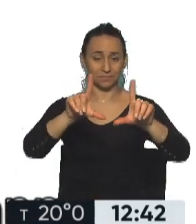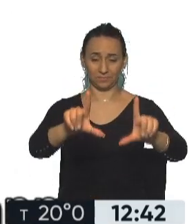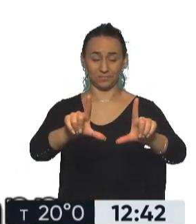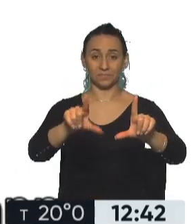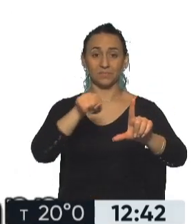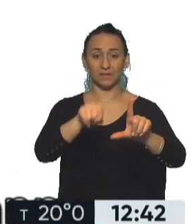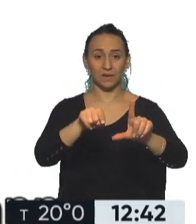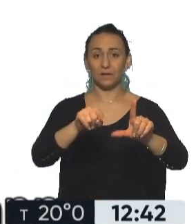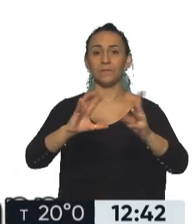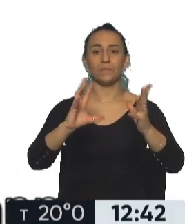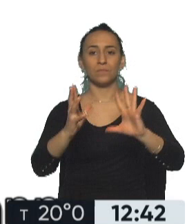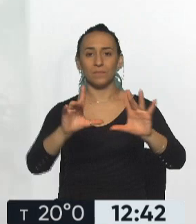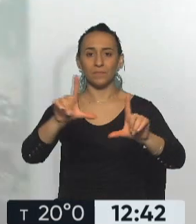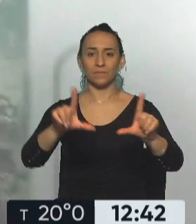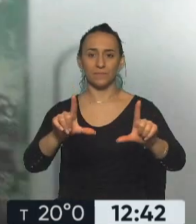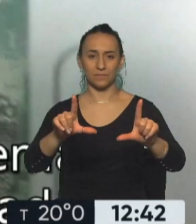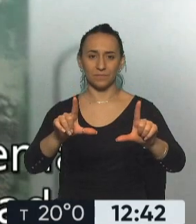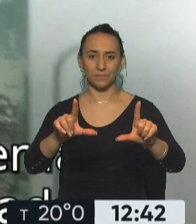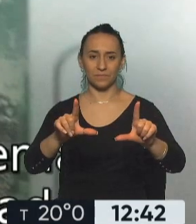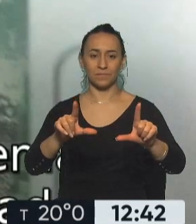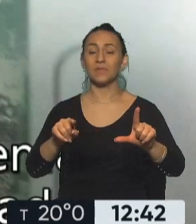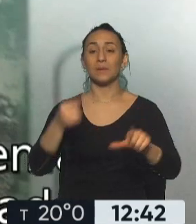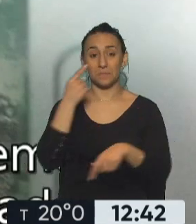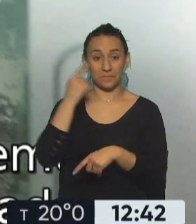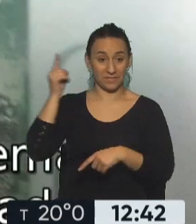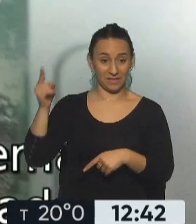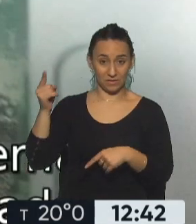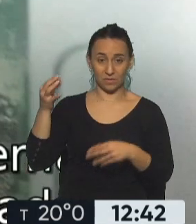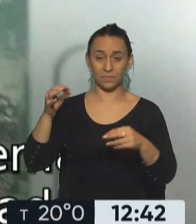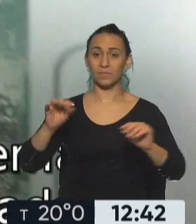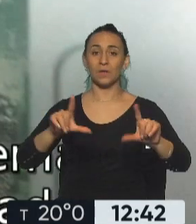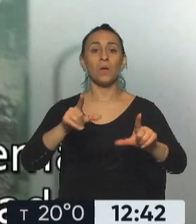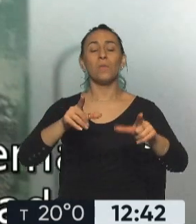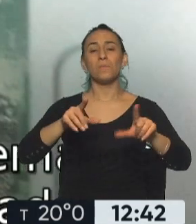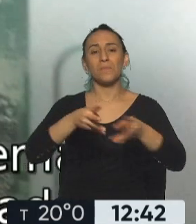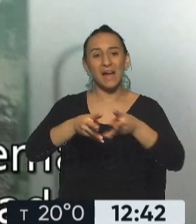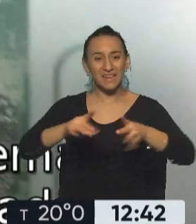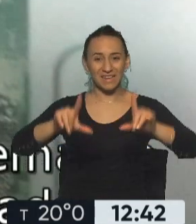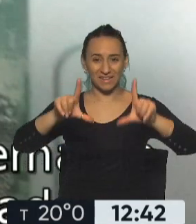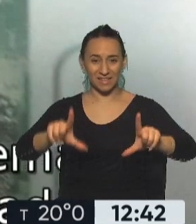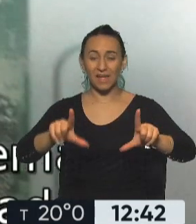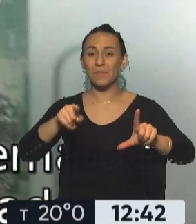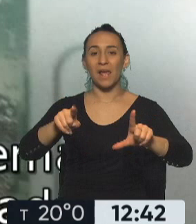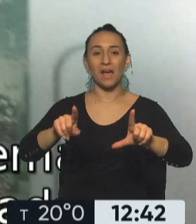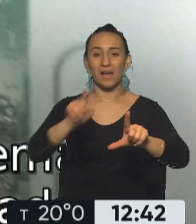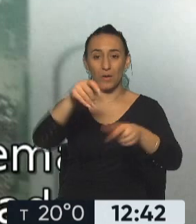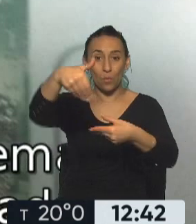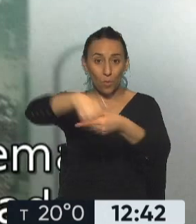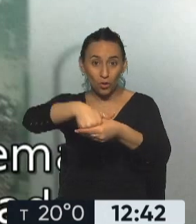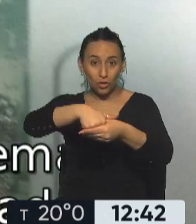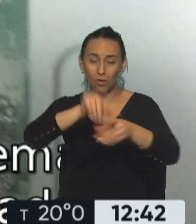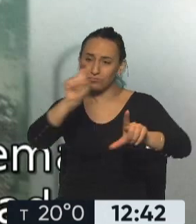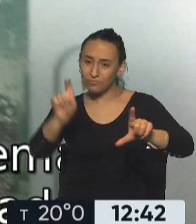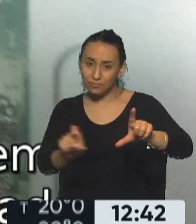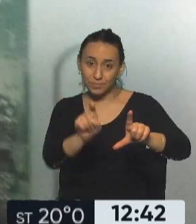sigue la arquitectura de von Neumann. Según esto, las máquinas usadas en el sistema de boleta única electrónica no son